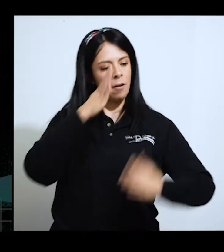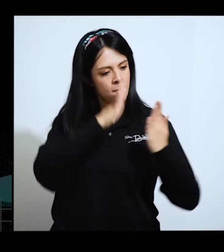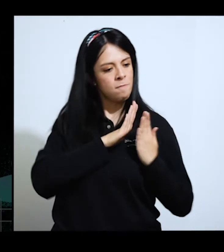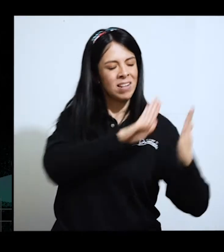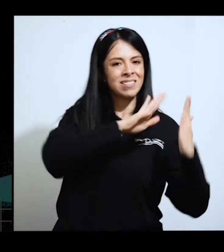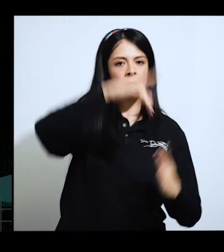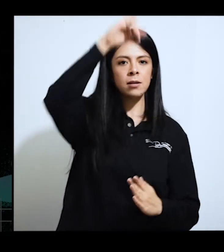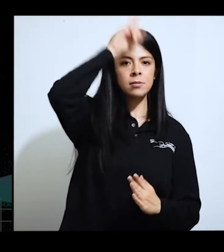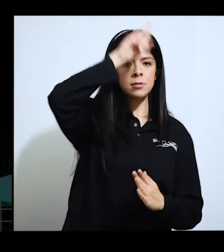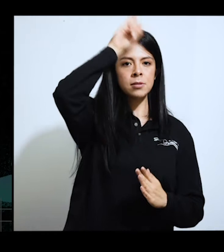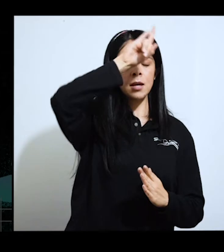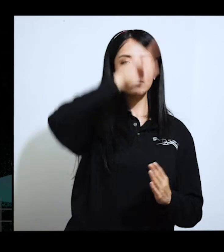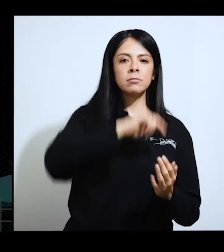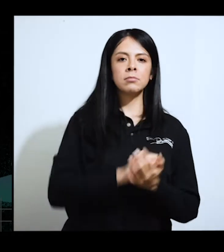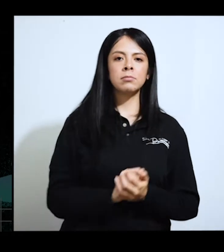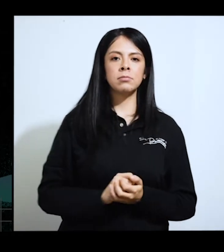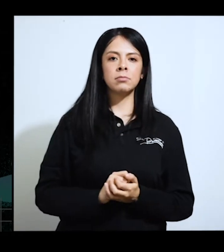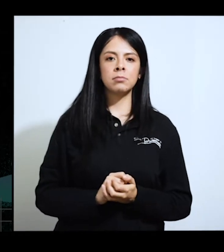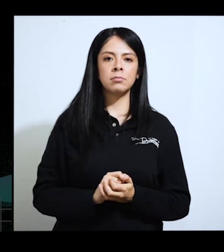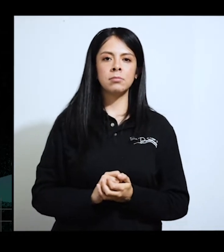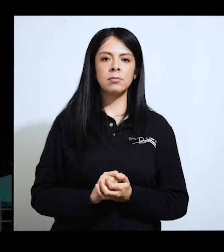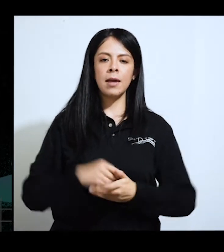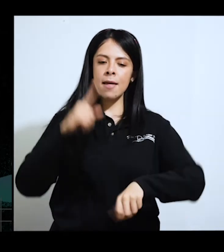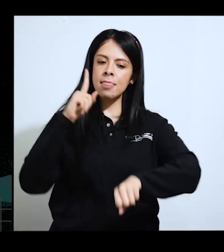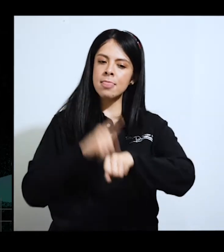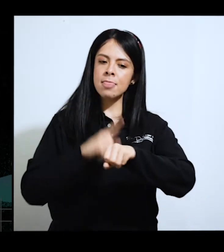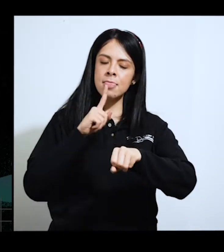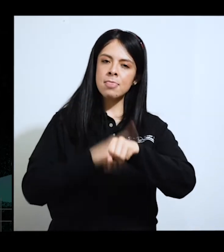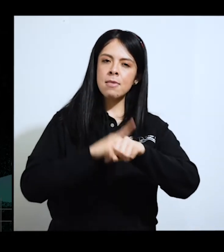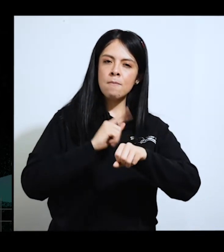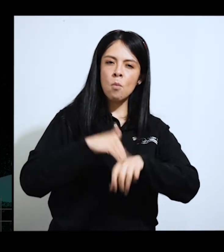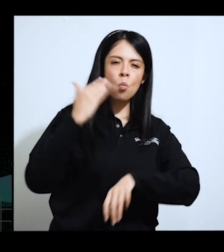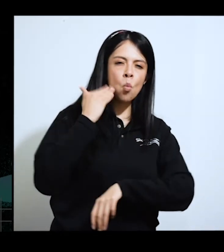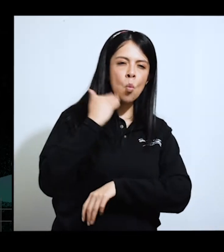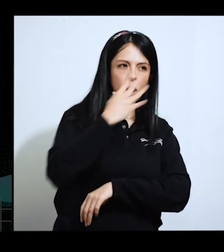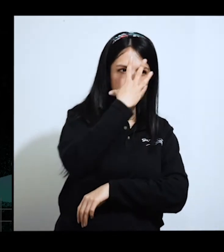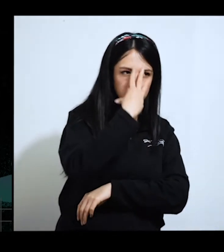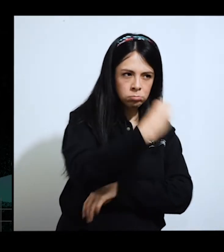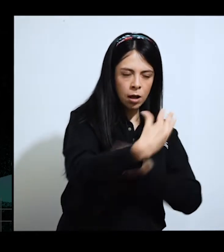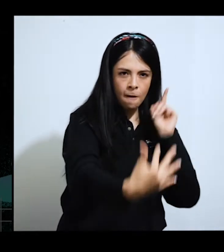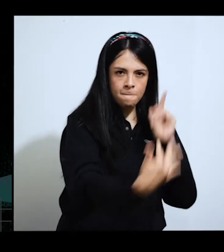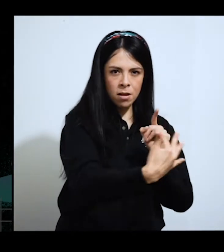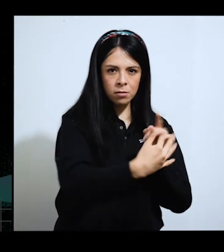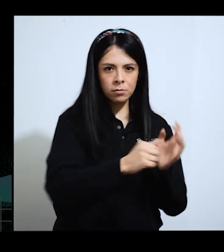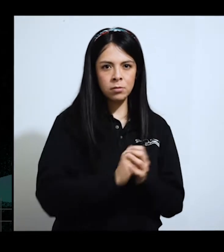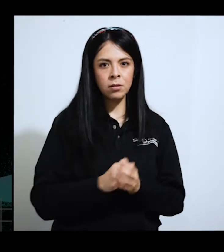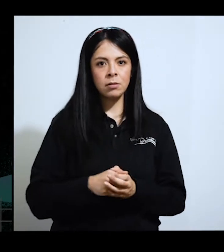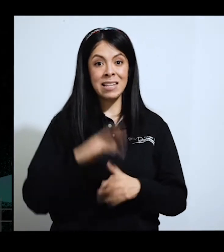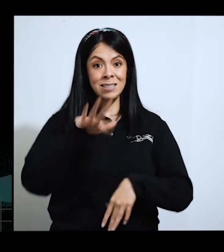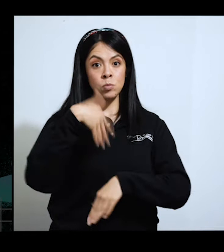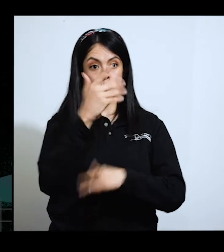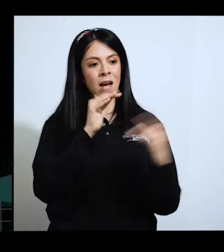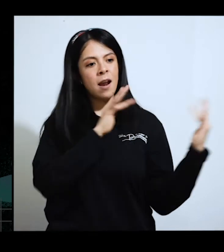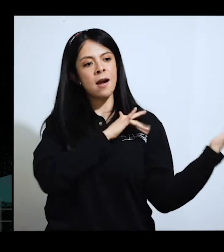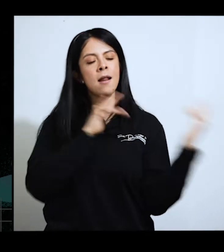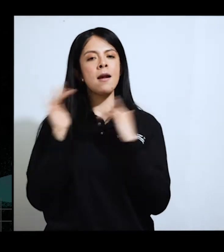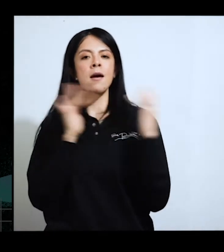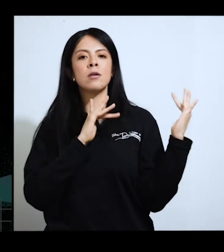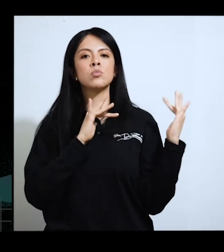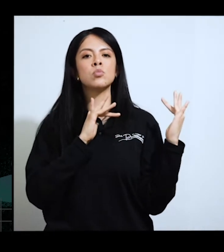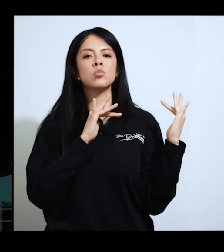al enemigo en el tiempo del mal. Así, después de la batalla,